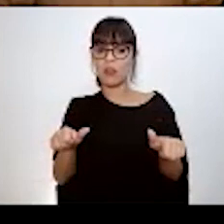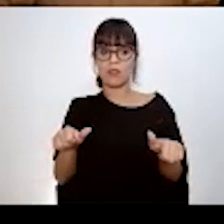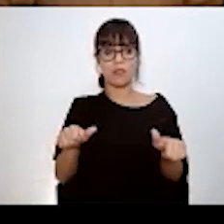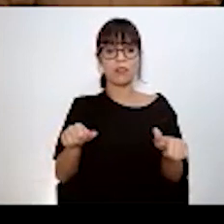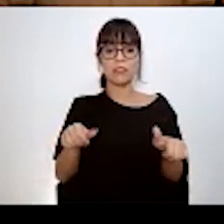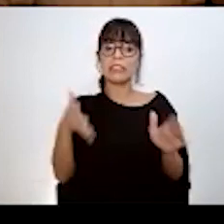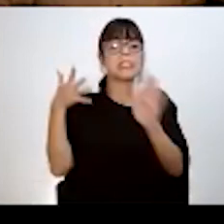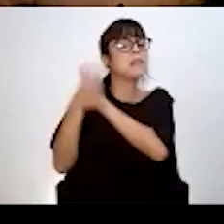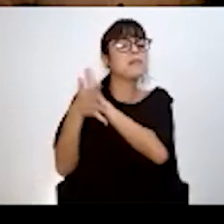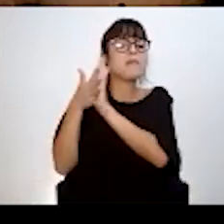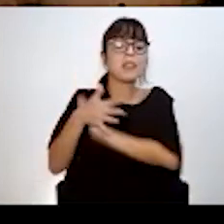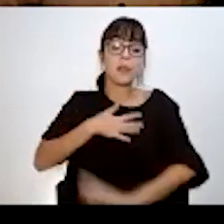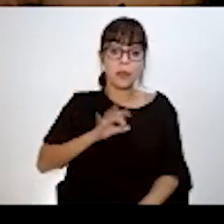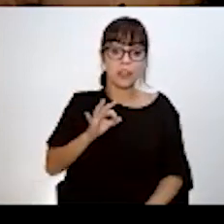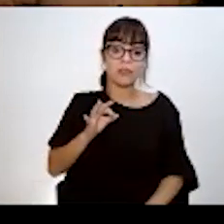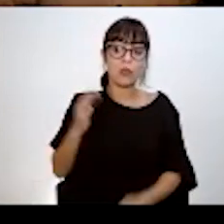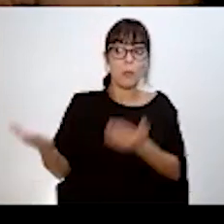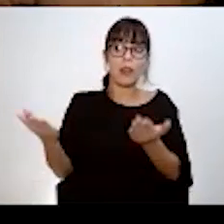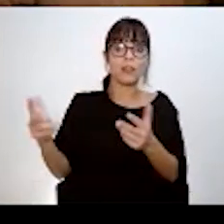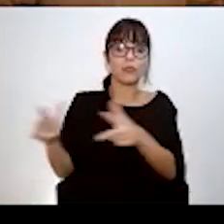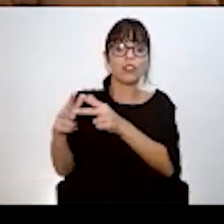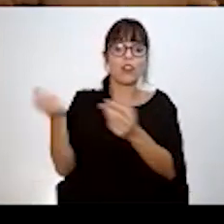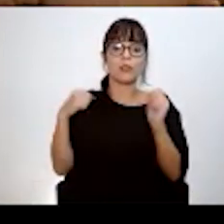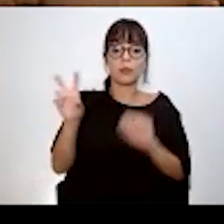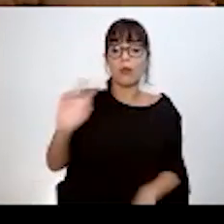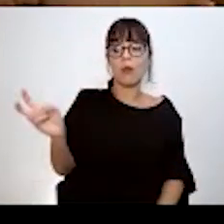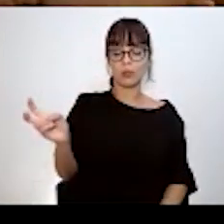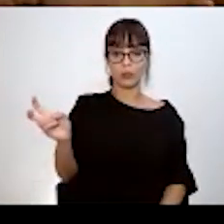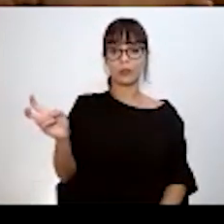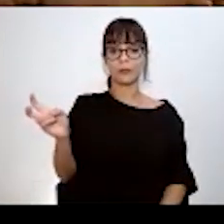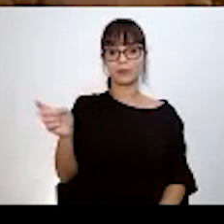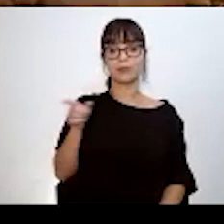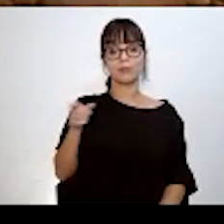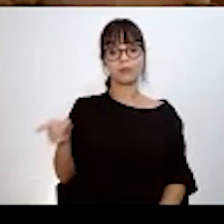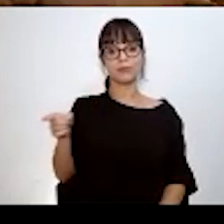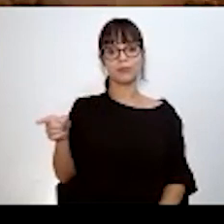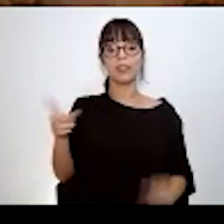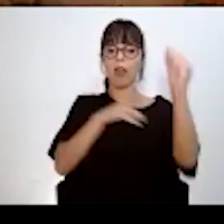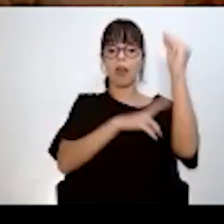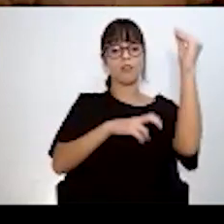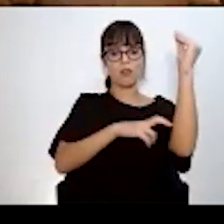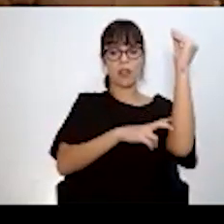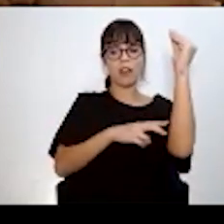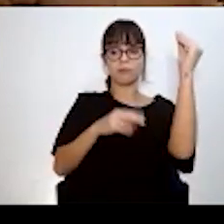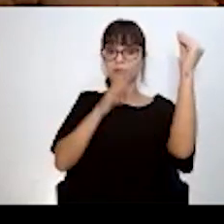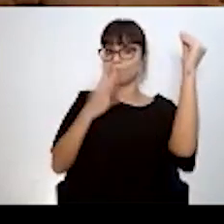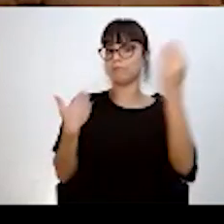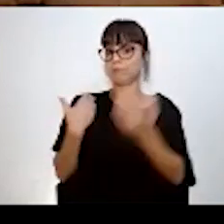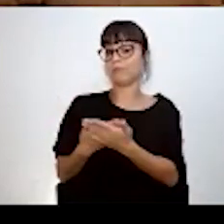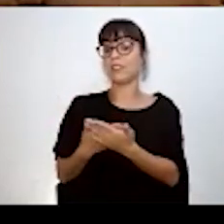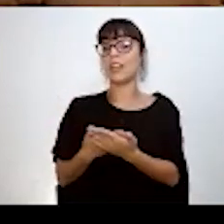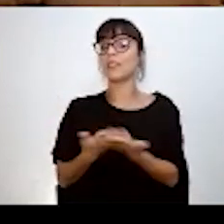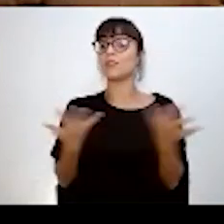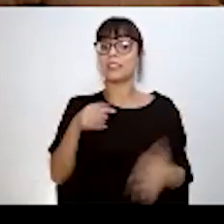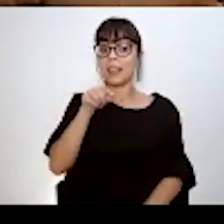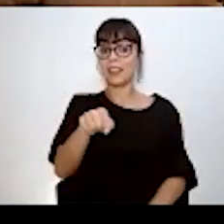en directa relación a otros comportamientos sociales que nos proporciona la arqueología. Y esto, yo creo que en esto radica